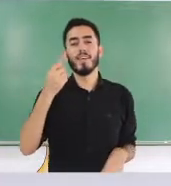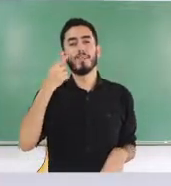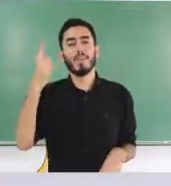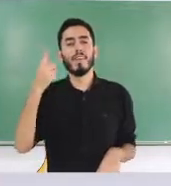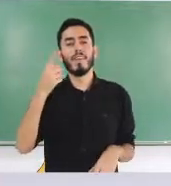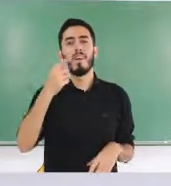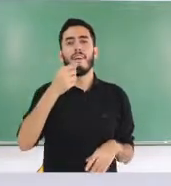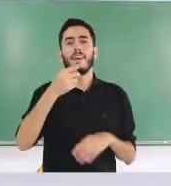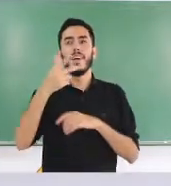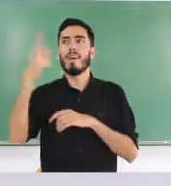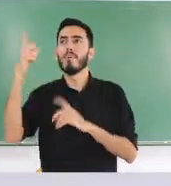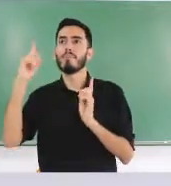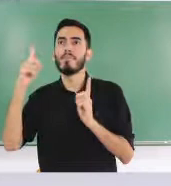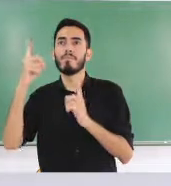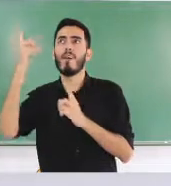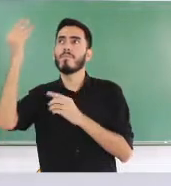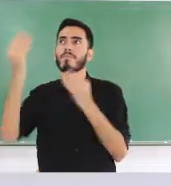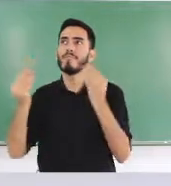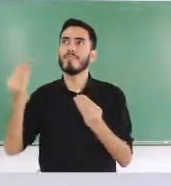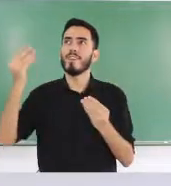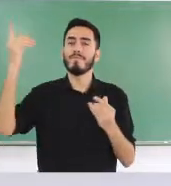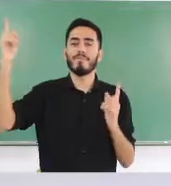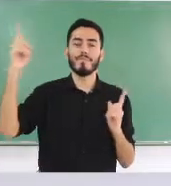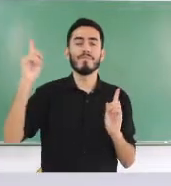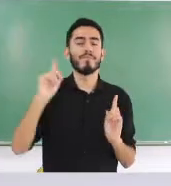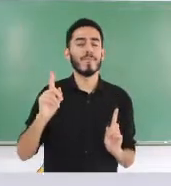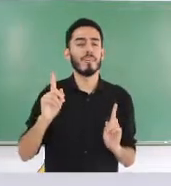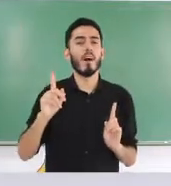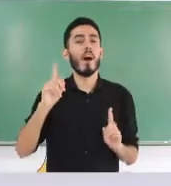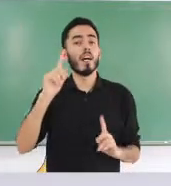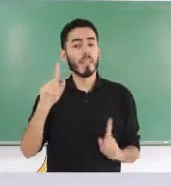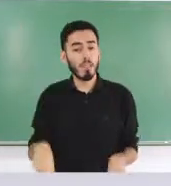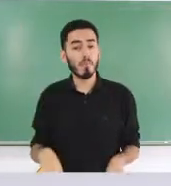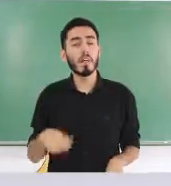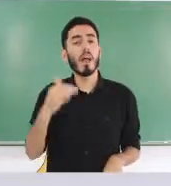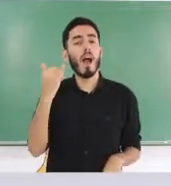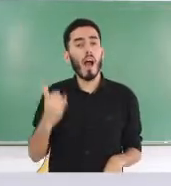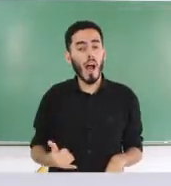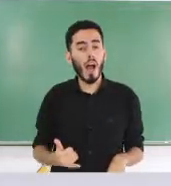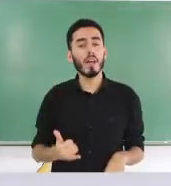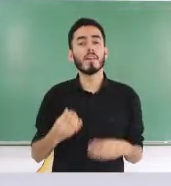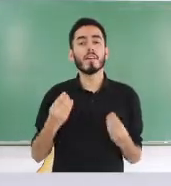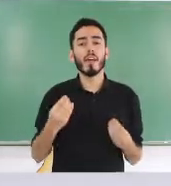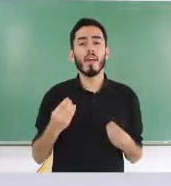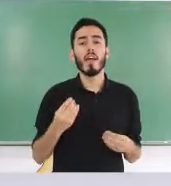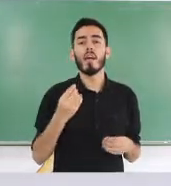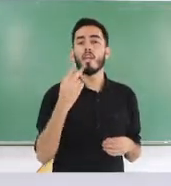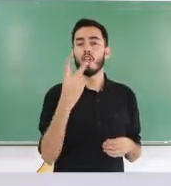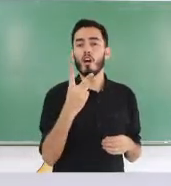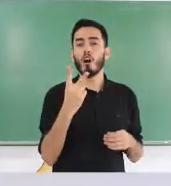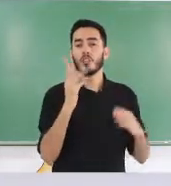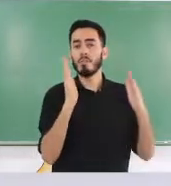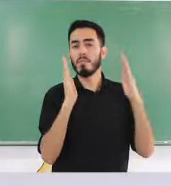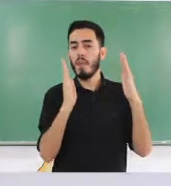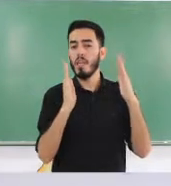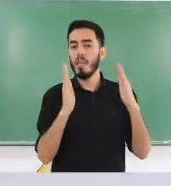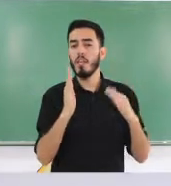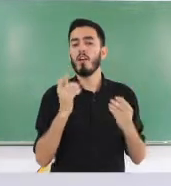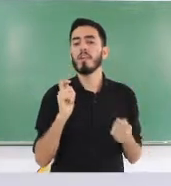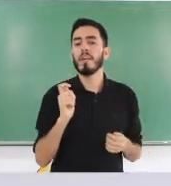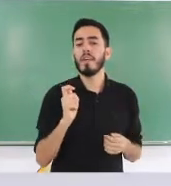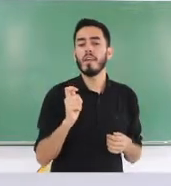observemos el mismo gráfico, ¿sí? Donde también tenemos dos segmentos paralelos. En este caso, ¿sí?